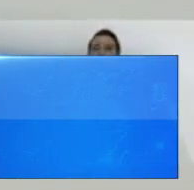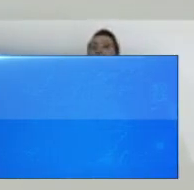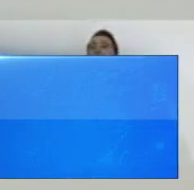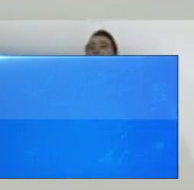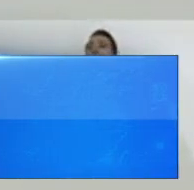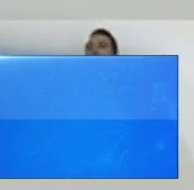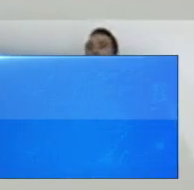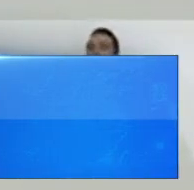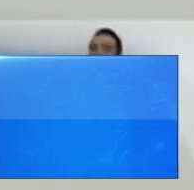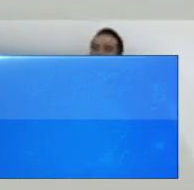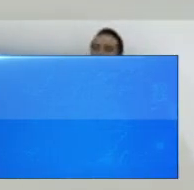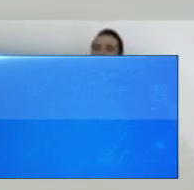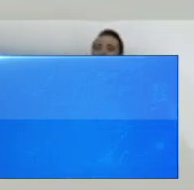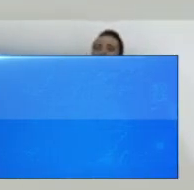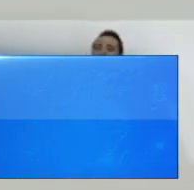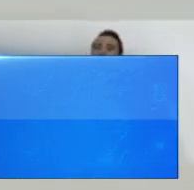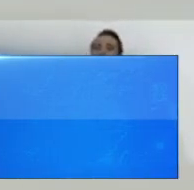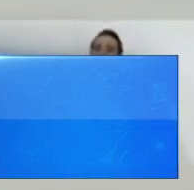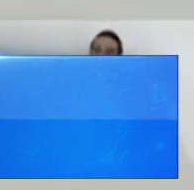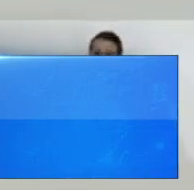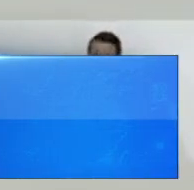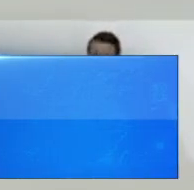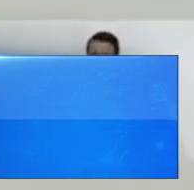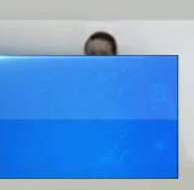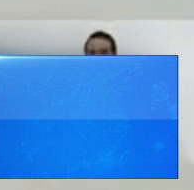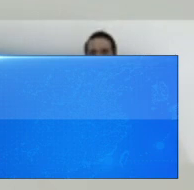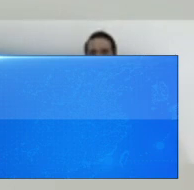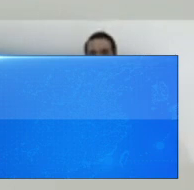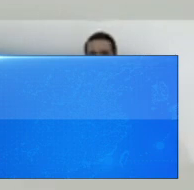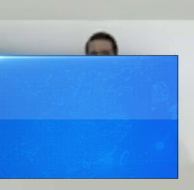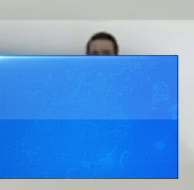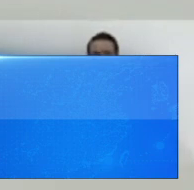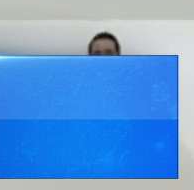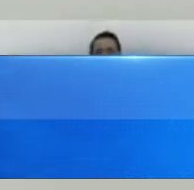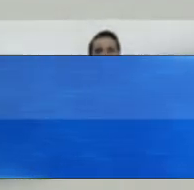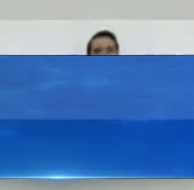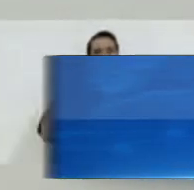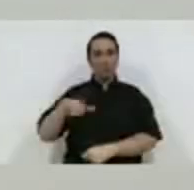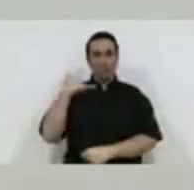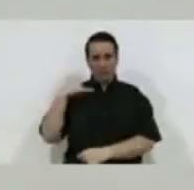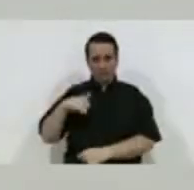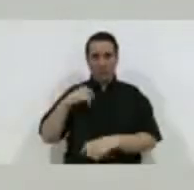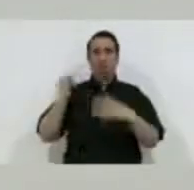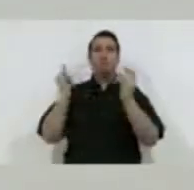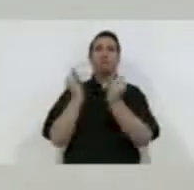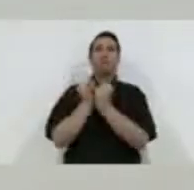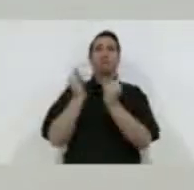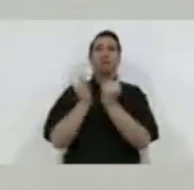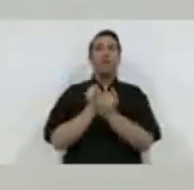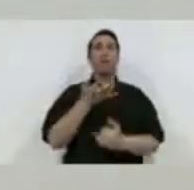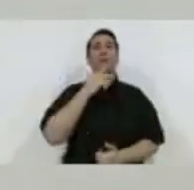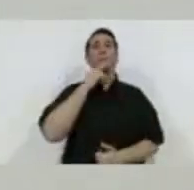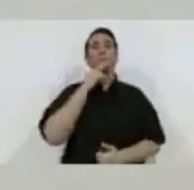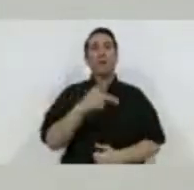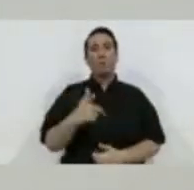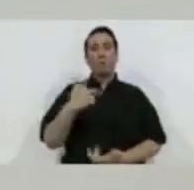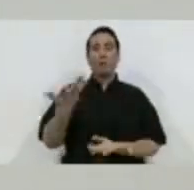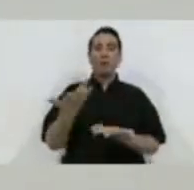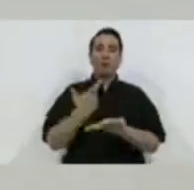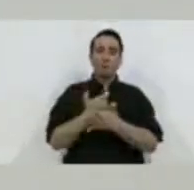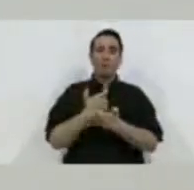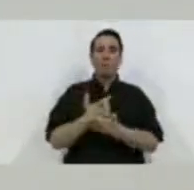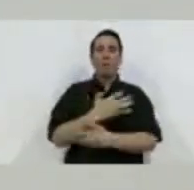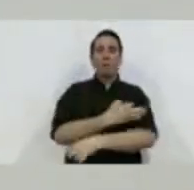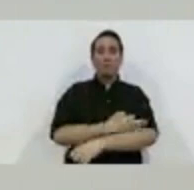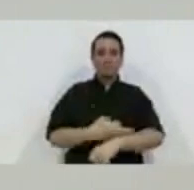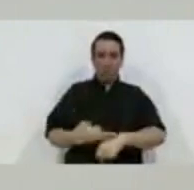mejorar la calidad de vida, la salud de las familias yucatecas y también mejorar la economía familiar de